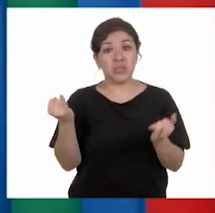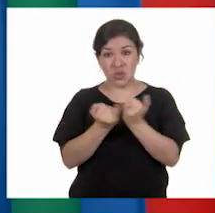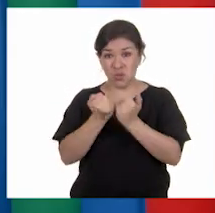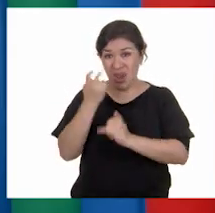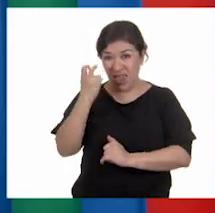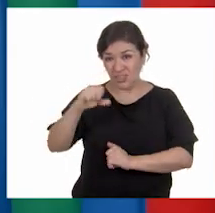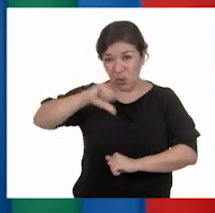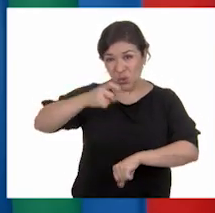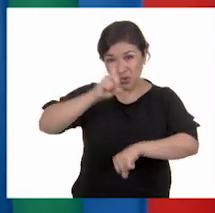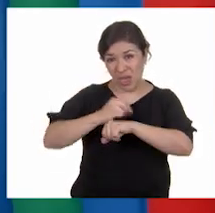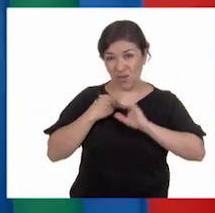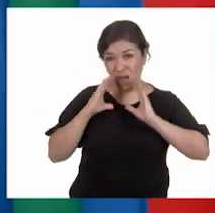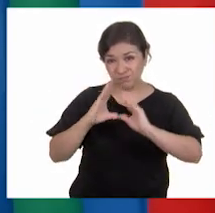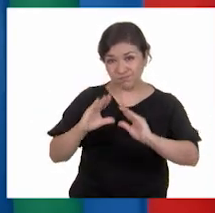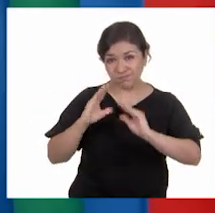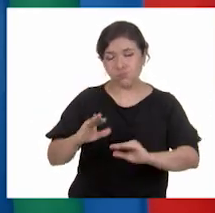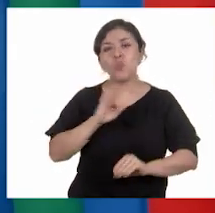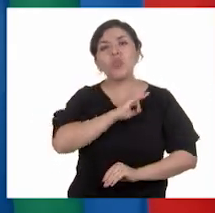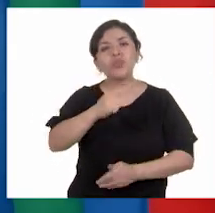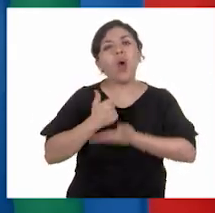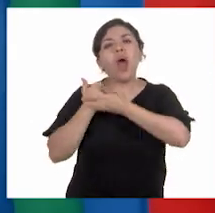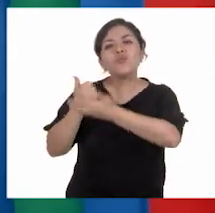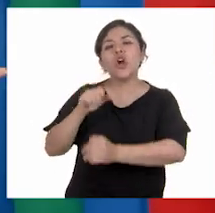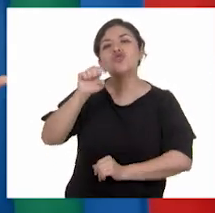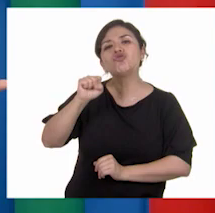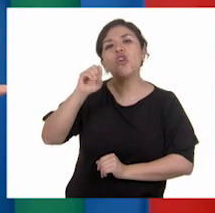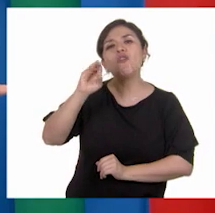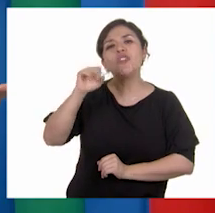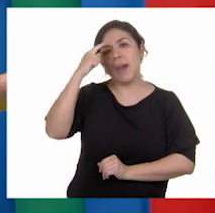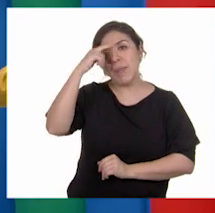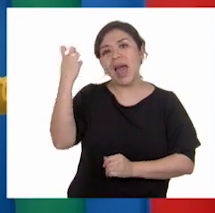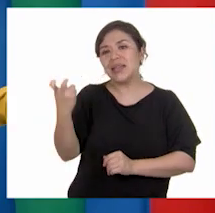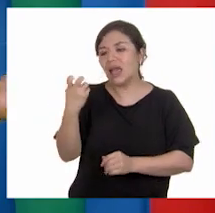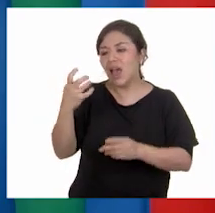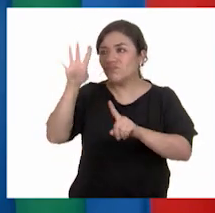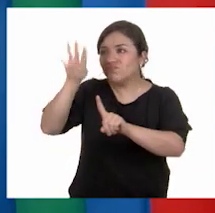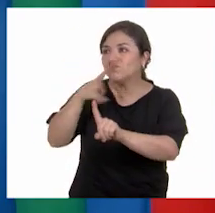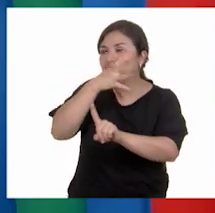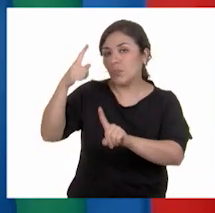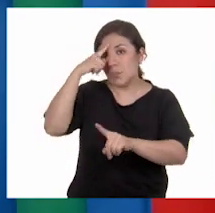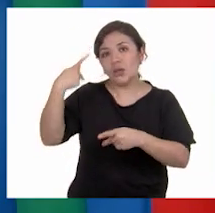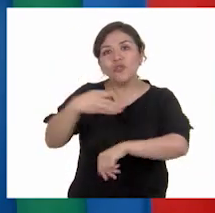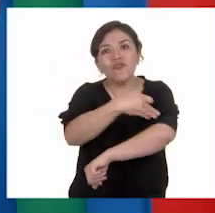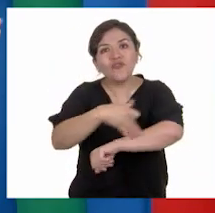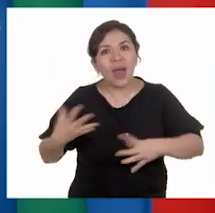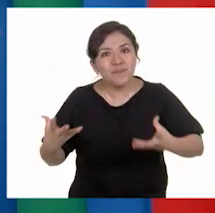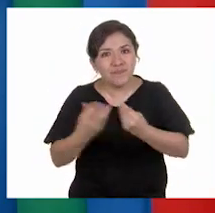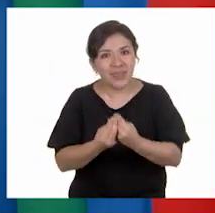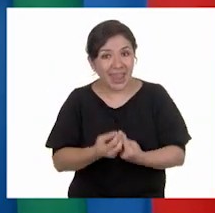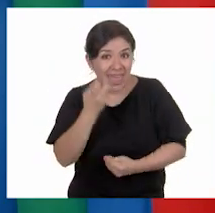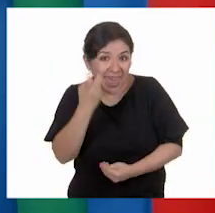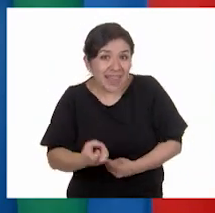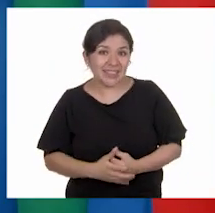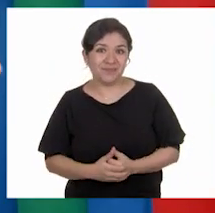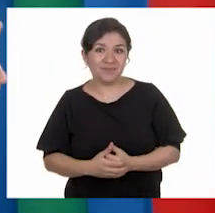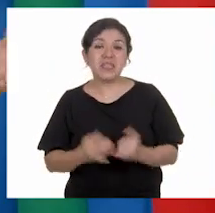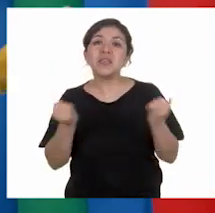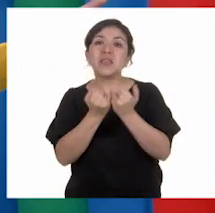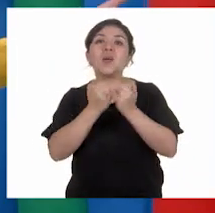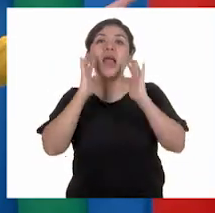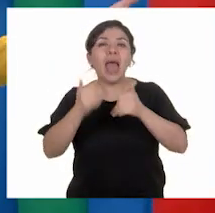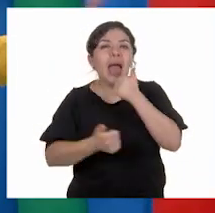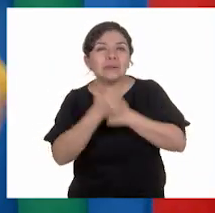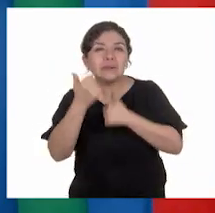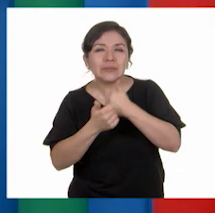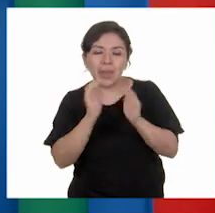con esto que aprendimos hoy, pudimos ayudar a Sofía con la tabla que tiene que entregar a su familia. Muy bien. Y resolvimos el desafío